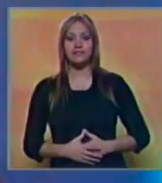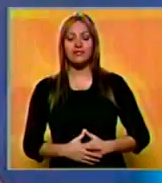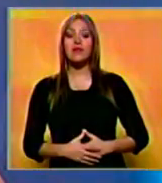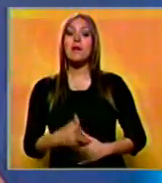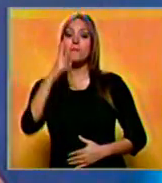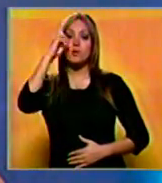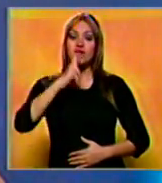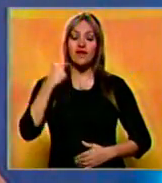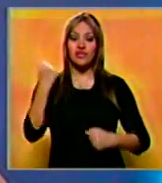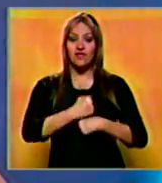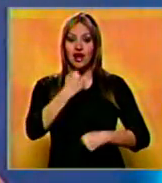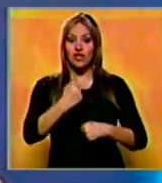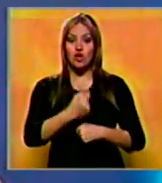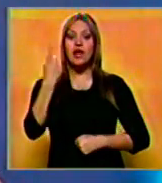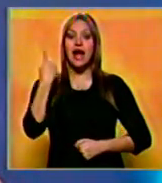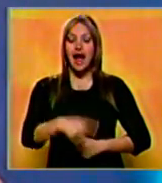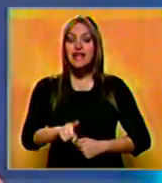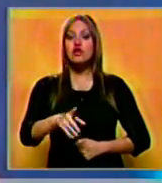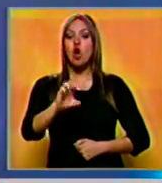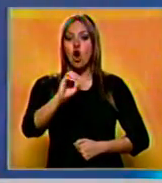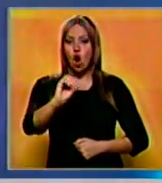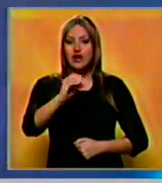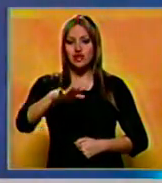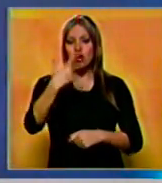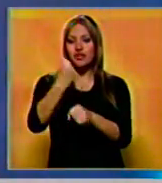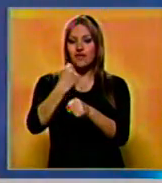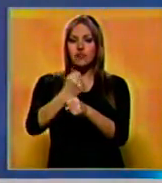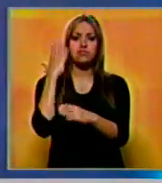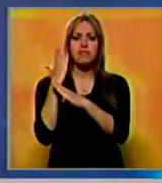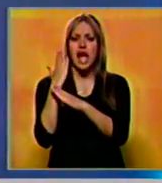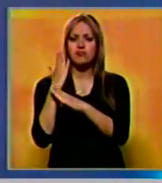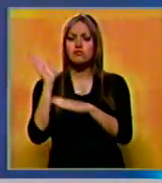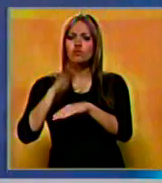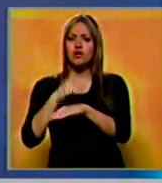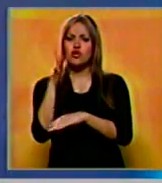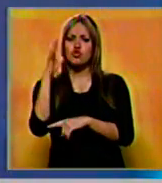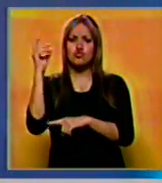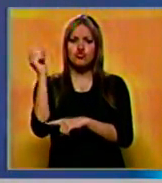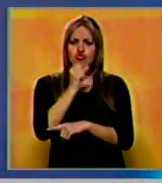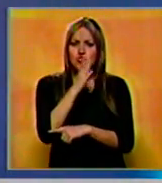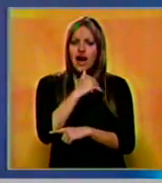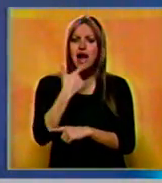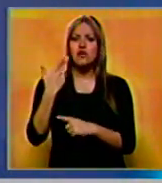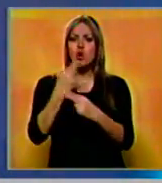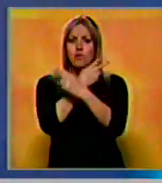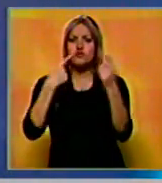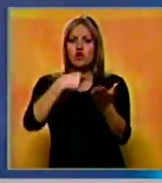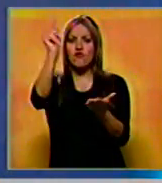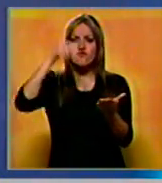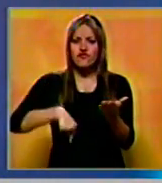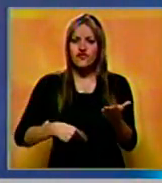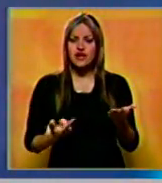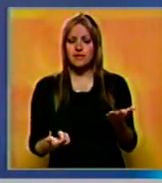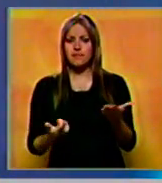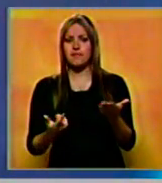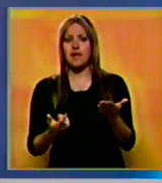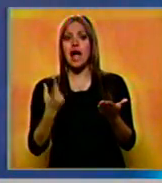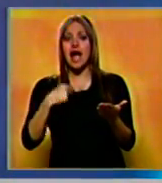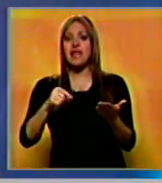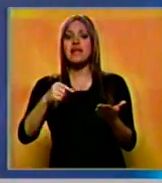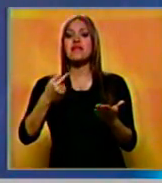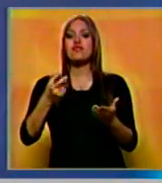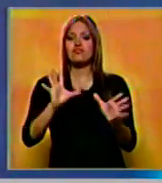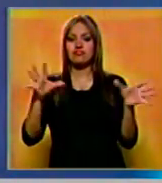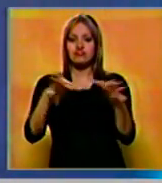En el Estado Bolívar, trabajadores de la siderúrgica del Orinoco paralizaron actividades y esto por el incumplimiento de compromisos firmados entre la Corporación Venezolana de